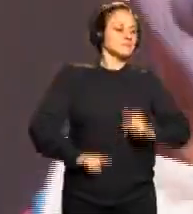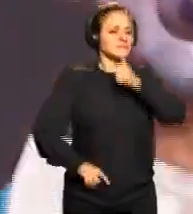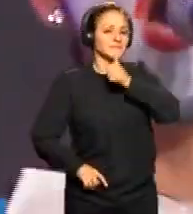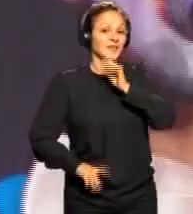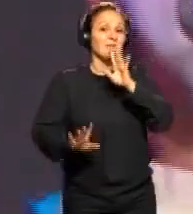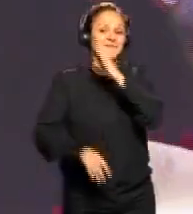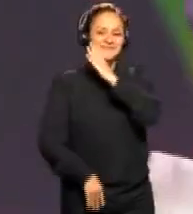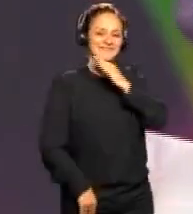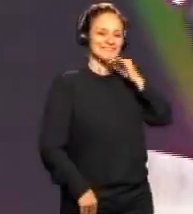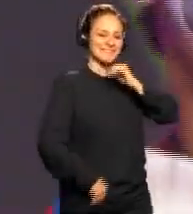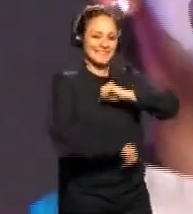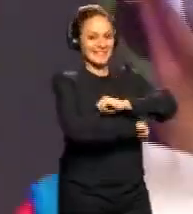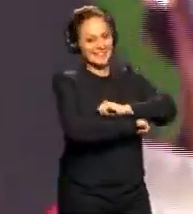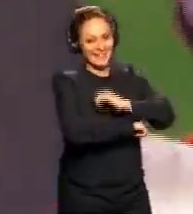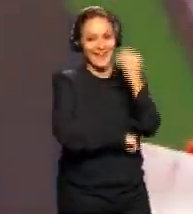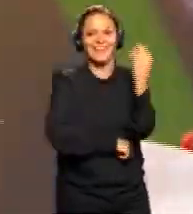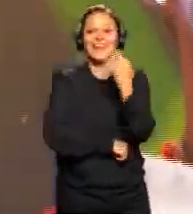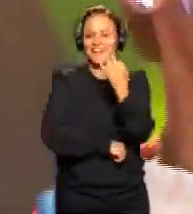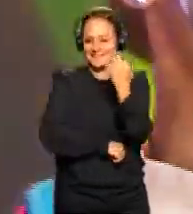mejor sonrisa puesta.